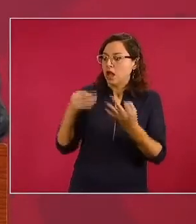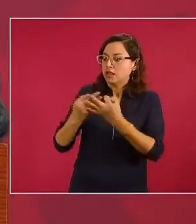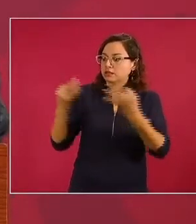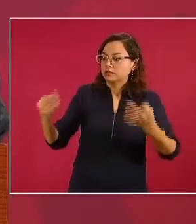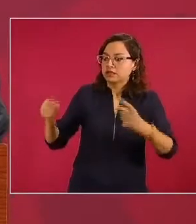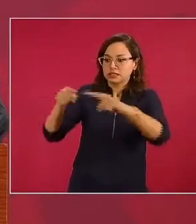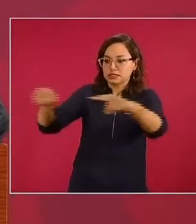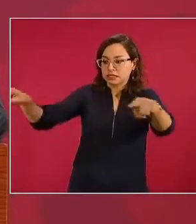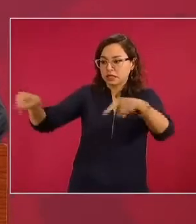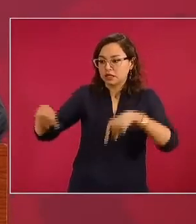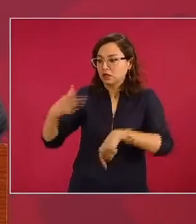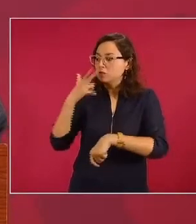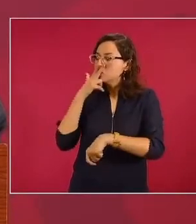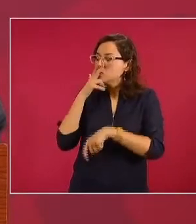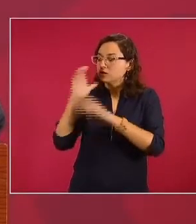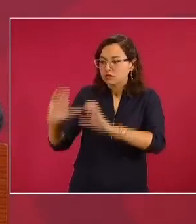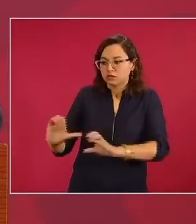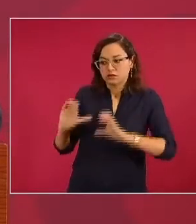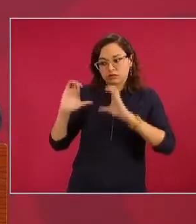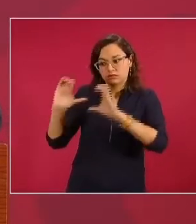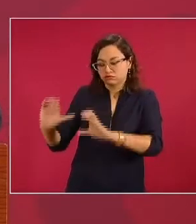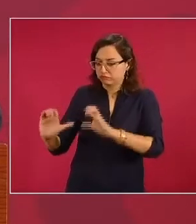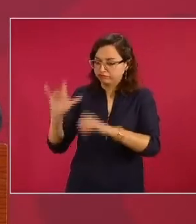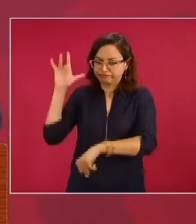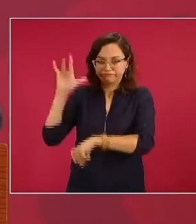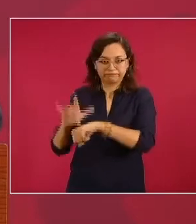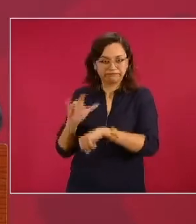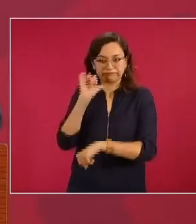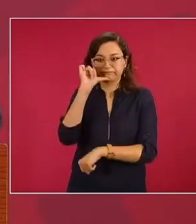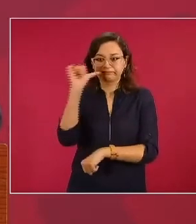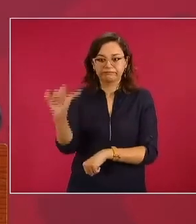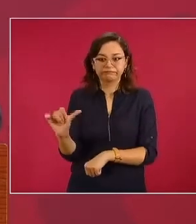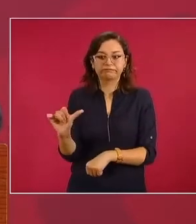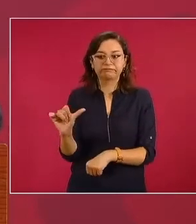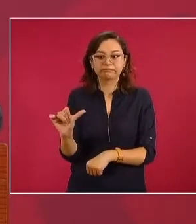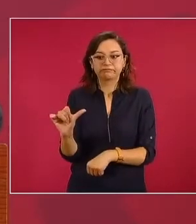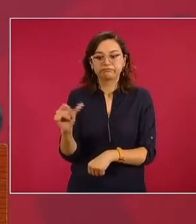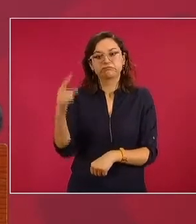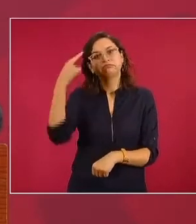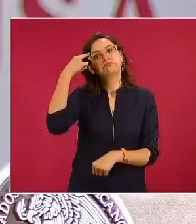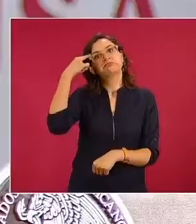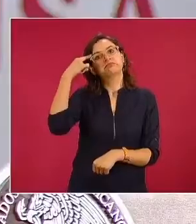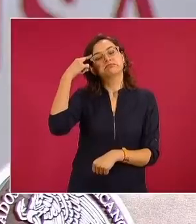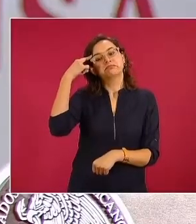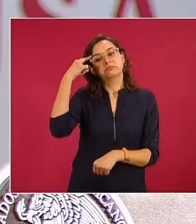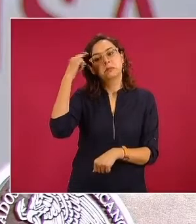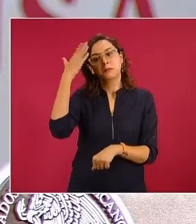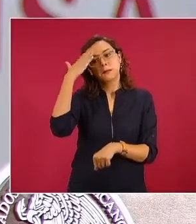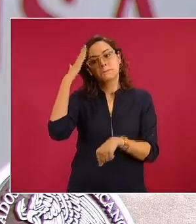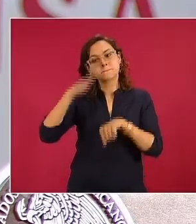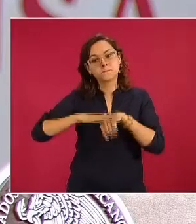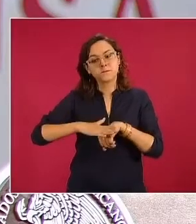Se me viene a la cabeza, a la memoria,